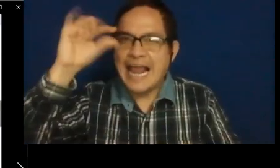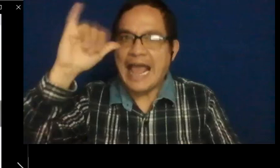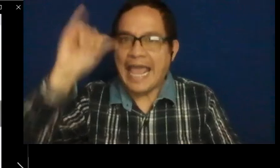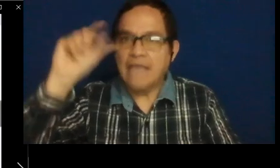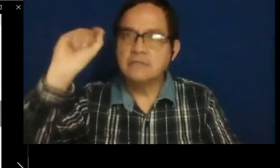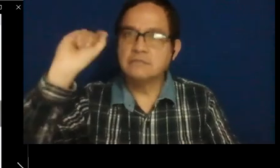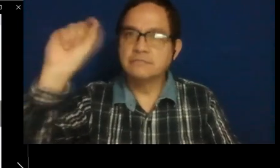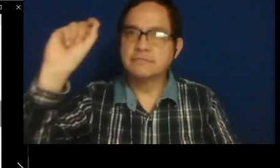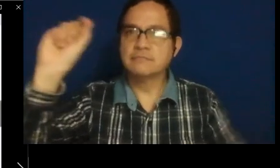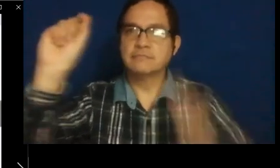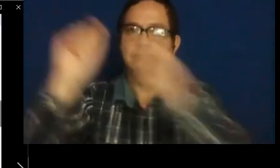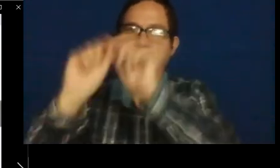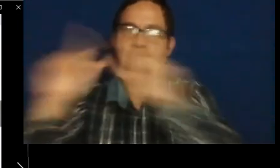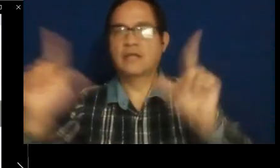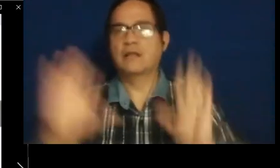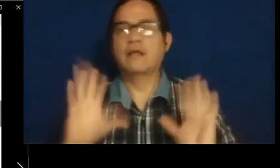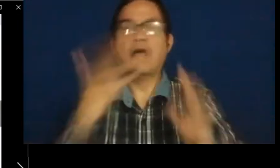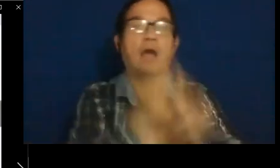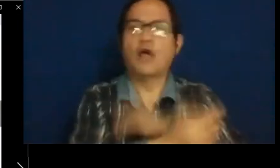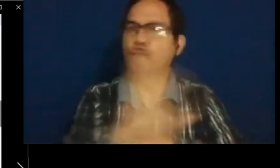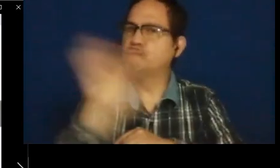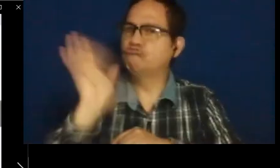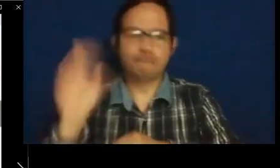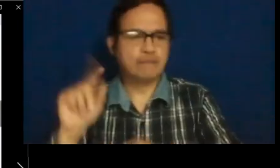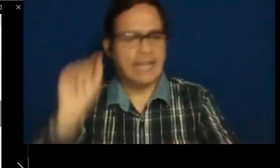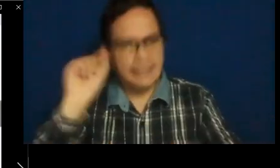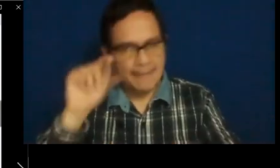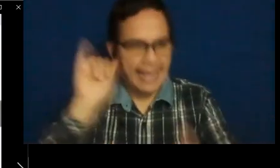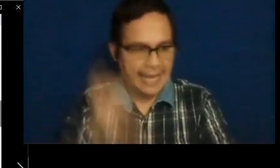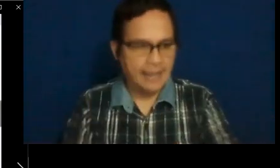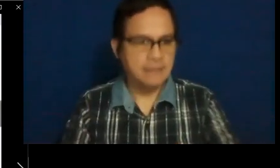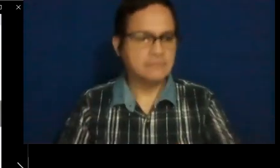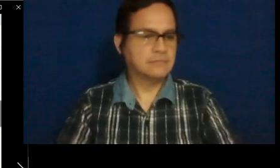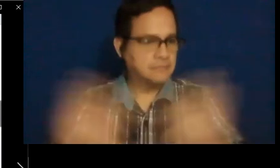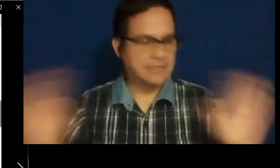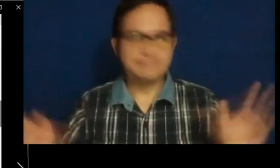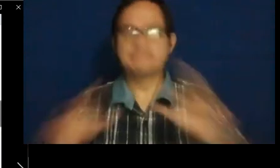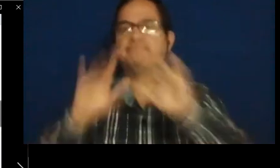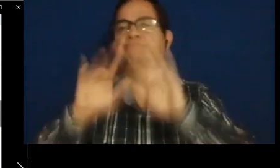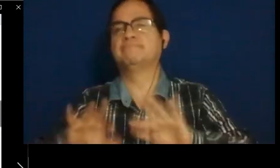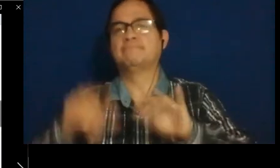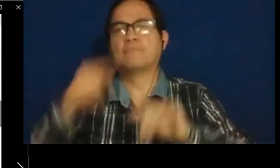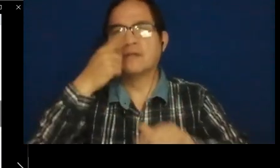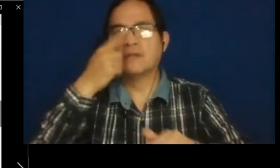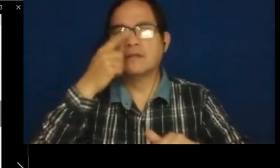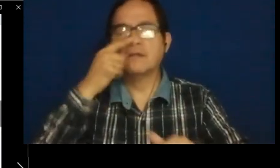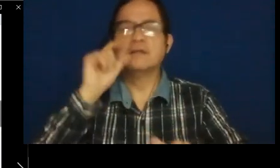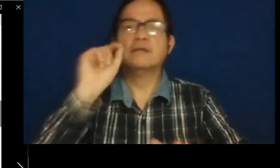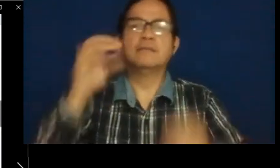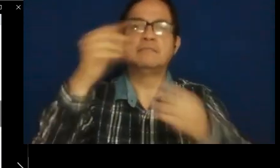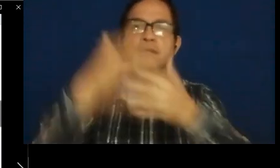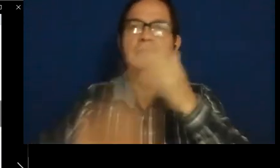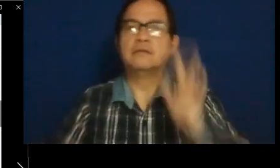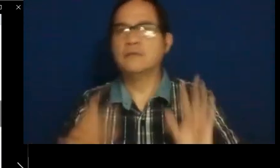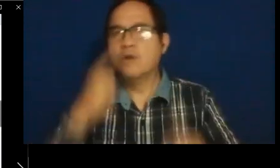del campus, usted va aquí, no necesita salirse. Aquí. Y le da clic en redactar y va y me busca. Ahí desde redactar va y me busca. No